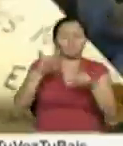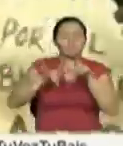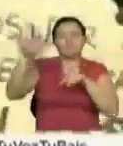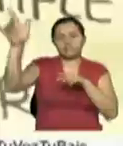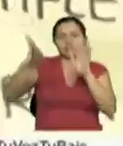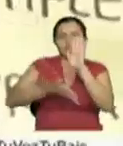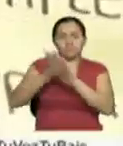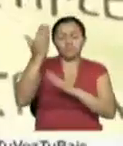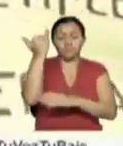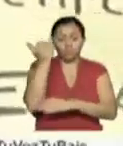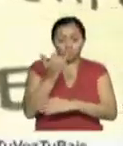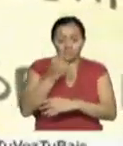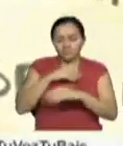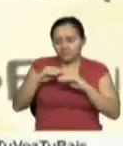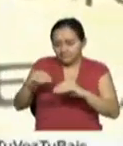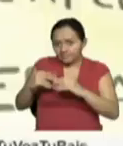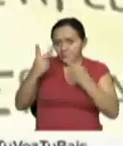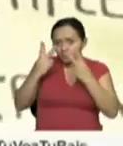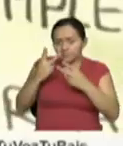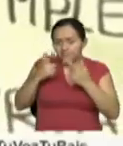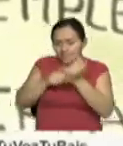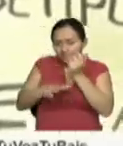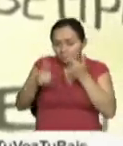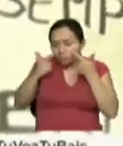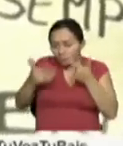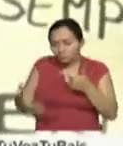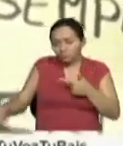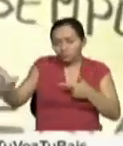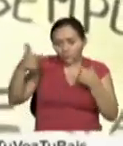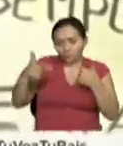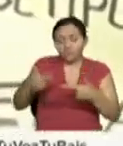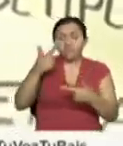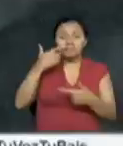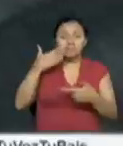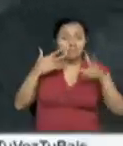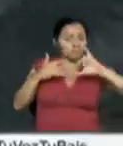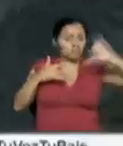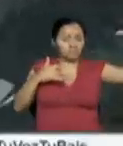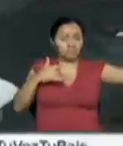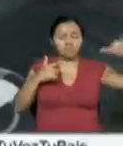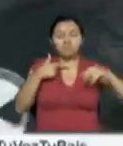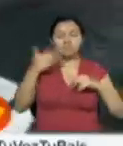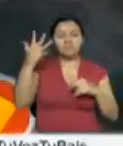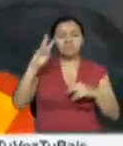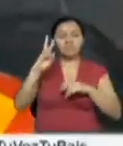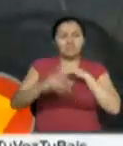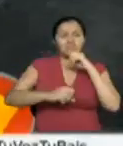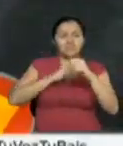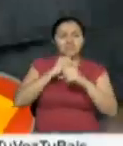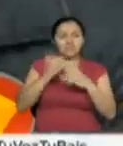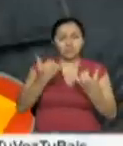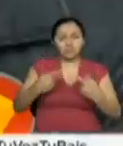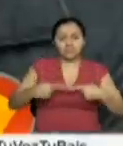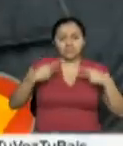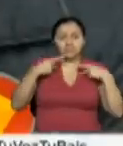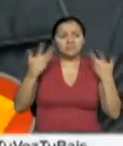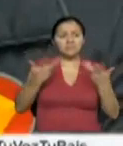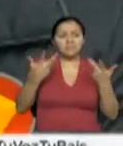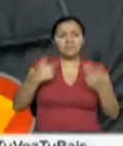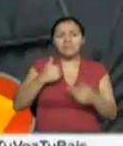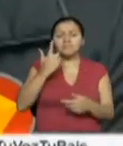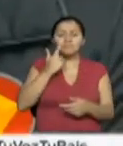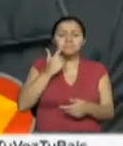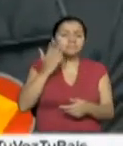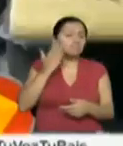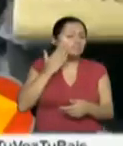Ahora es el pilar de sus hermanos menores. Sus padres siguen fuera del país. Vivo 16 años sin la ausencia de